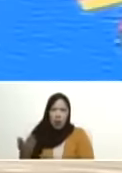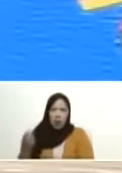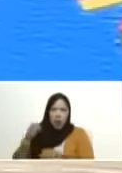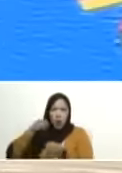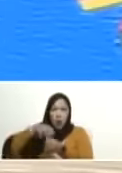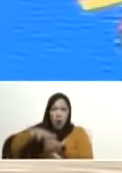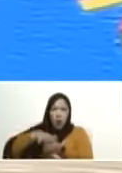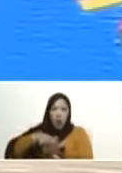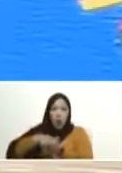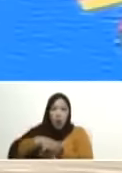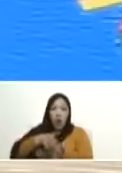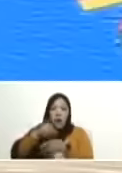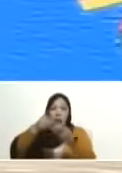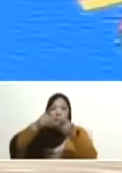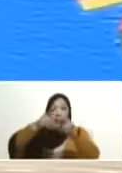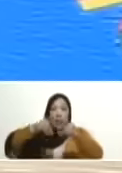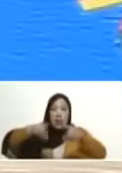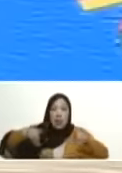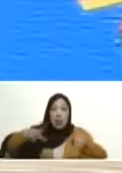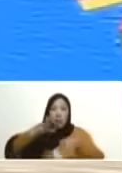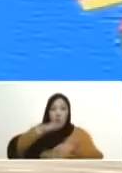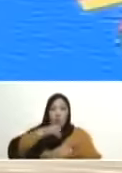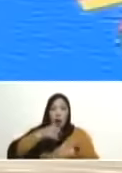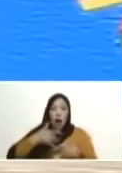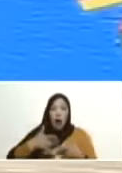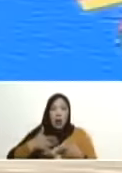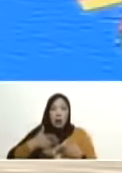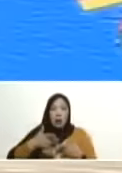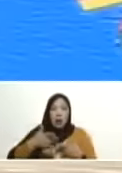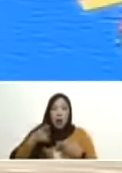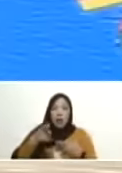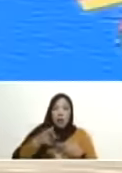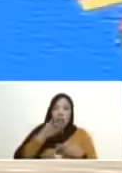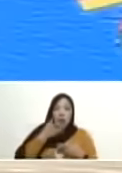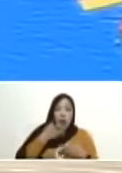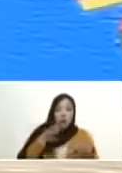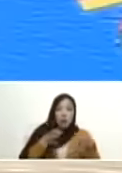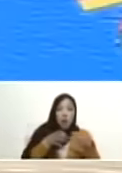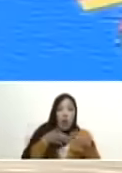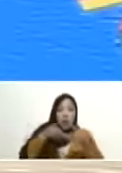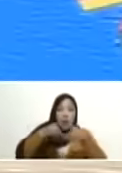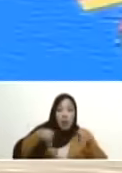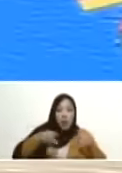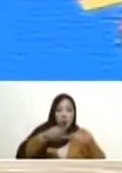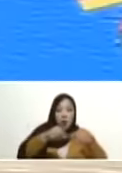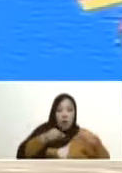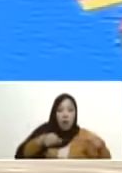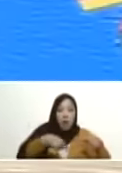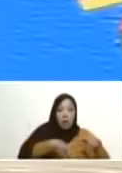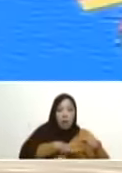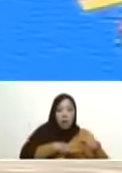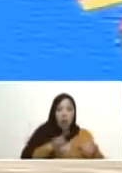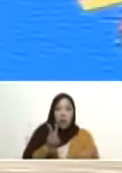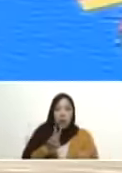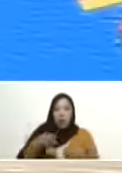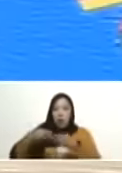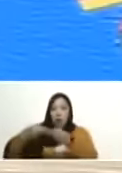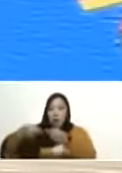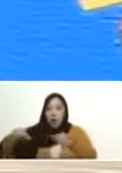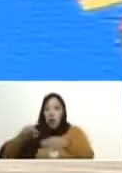aguas por delimitar. Y ahí es cuando la Asamblea Nacional de la República Bolivariana se pone de